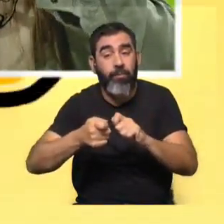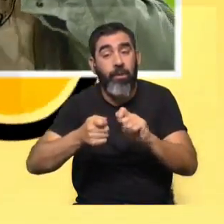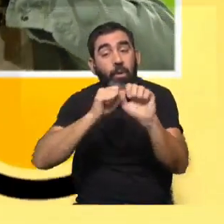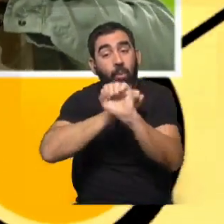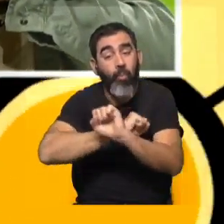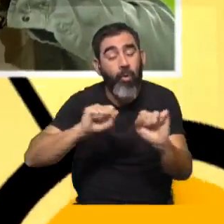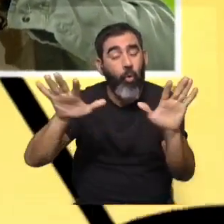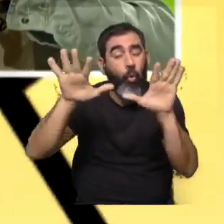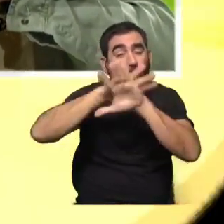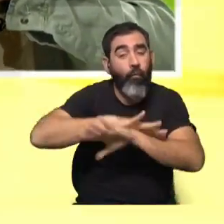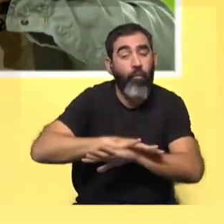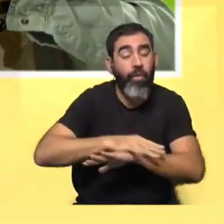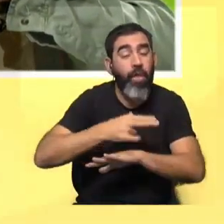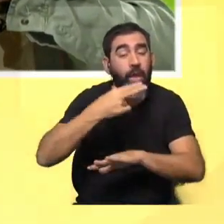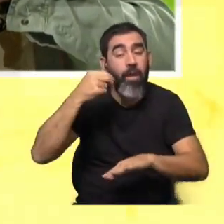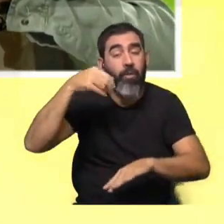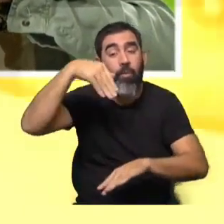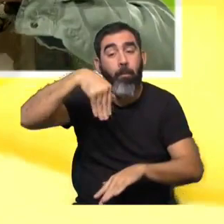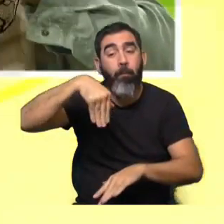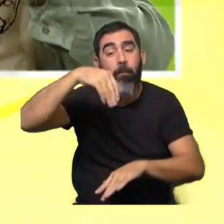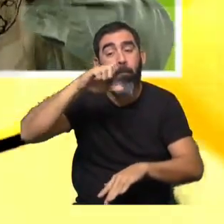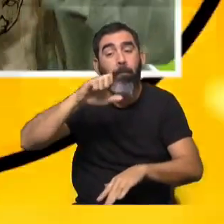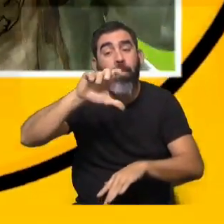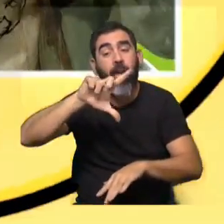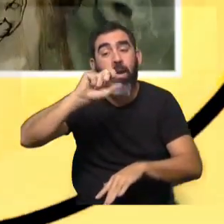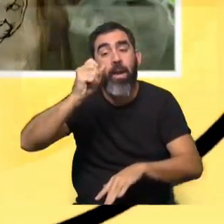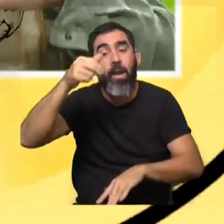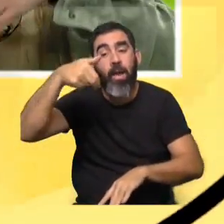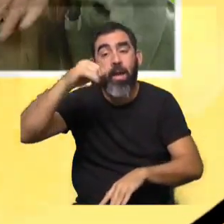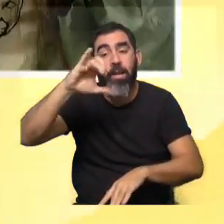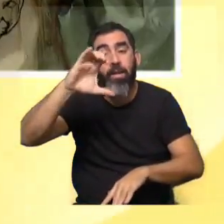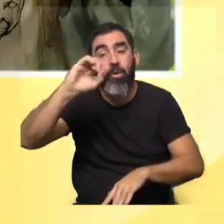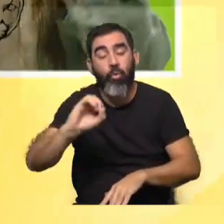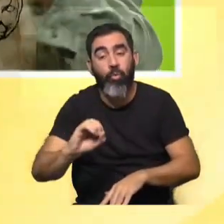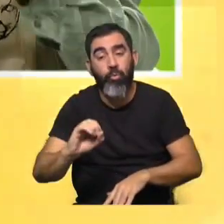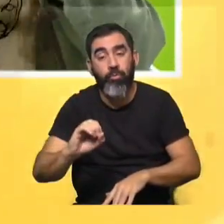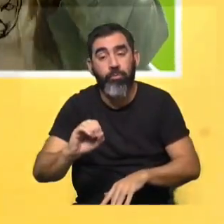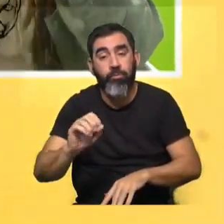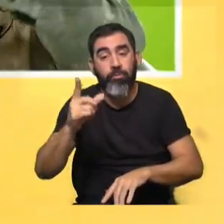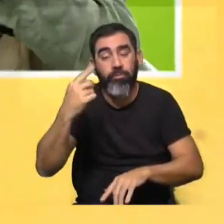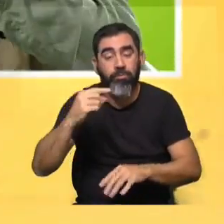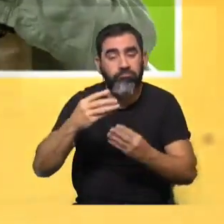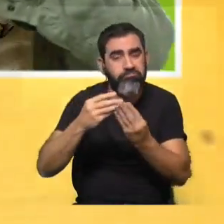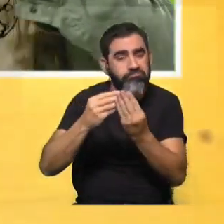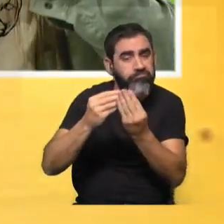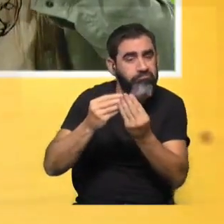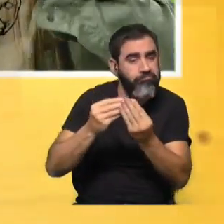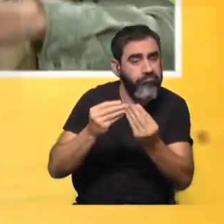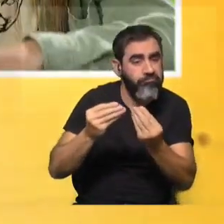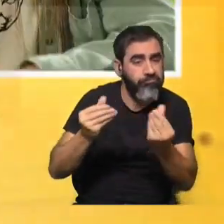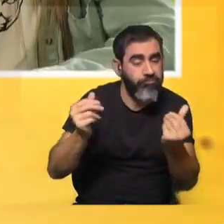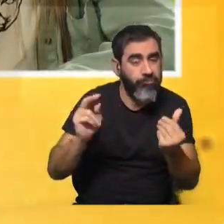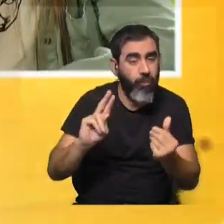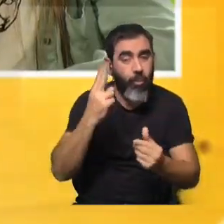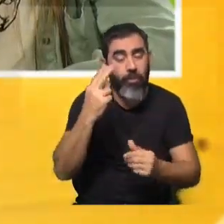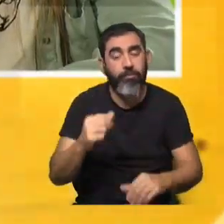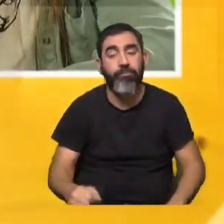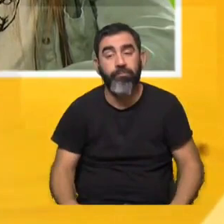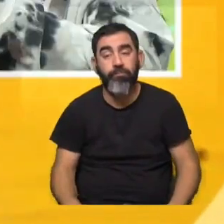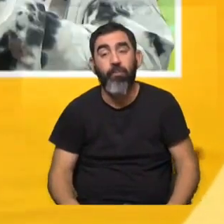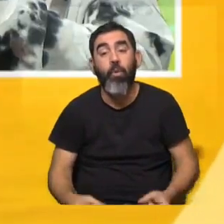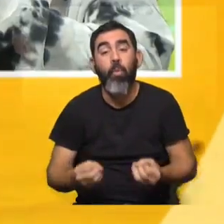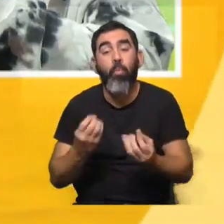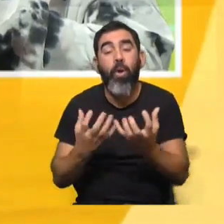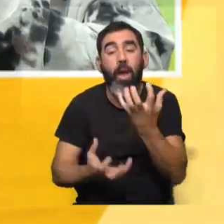estar confundiendo con un gato melánico. Entonces ahí empieza a quedar como más diluido Claro. en Uruguay. Son especies que habitan